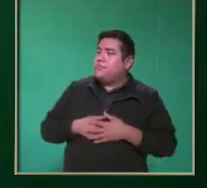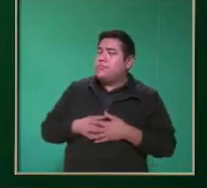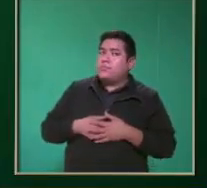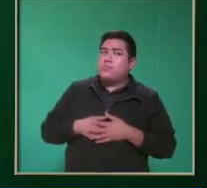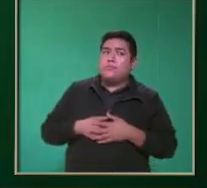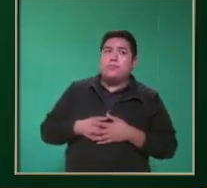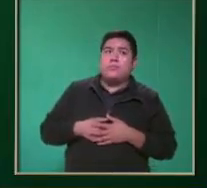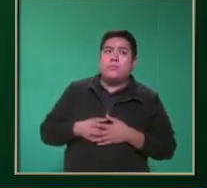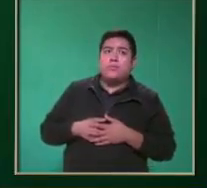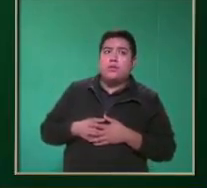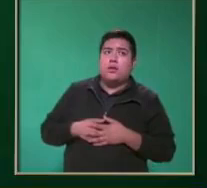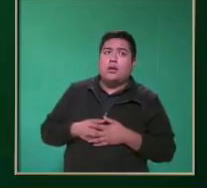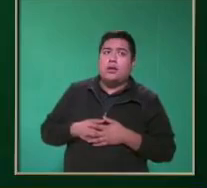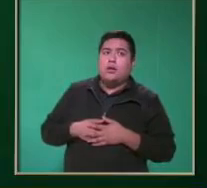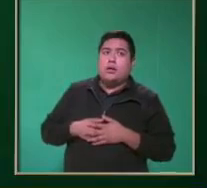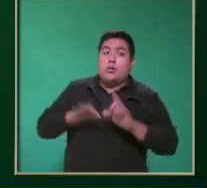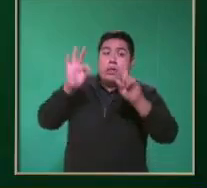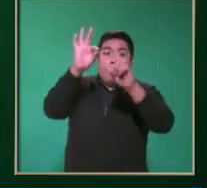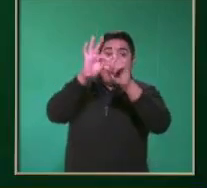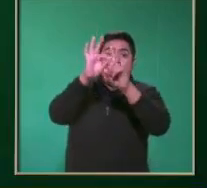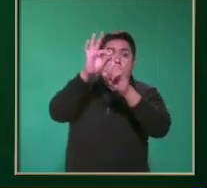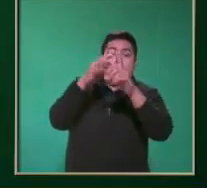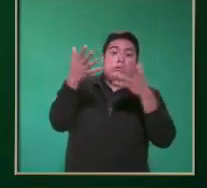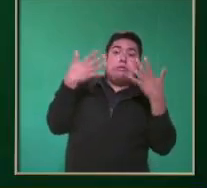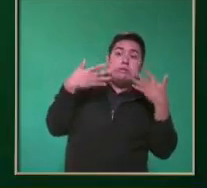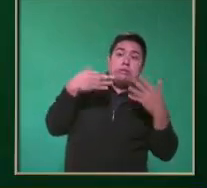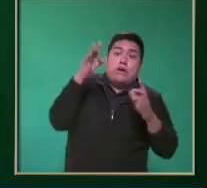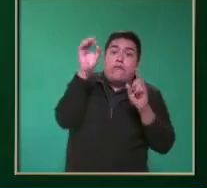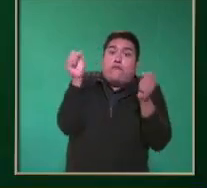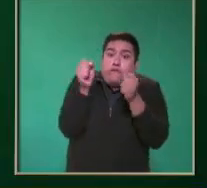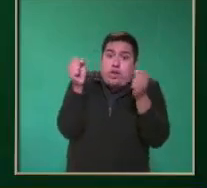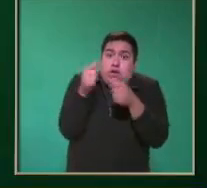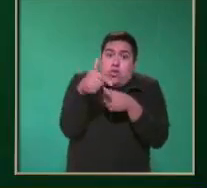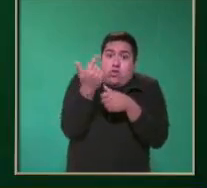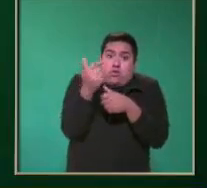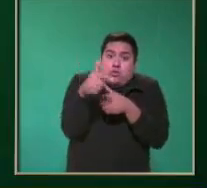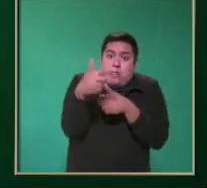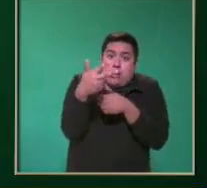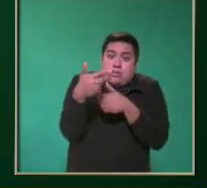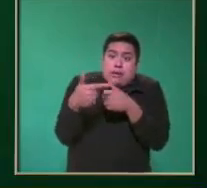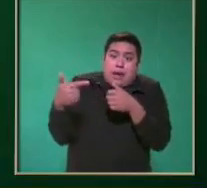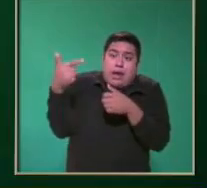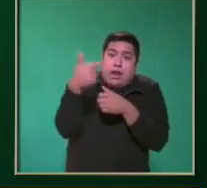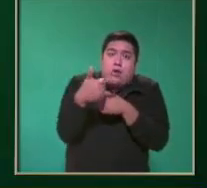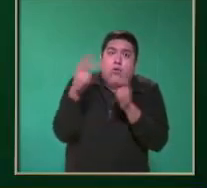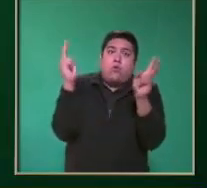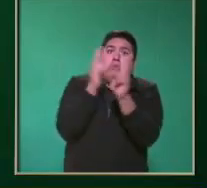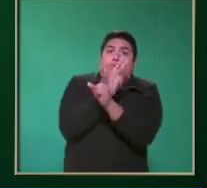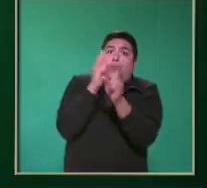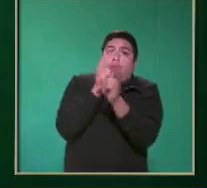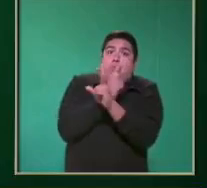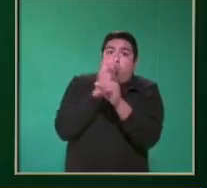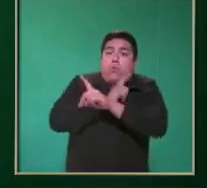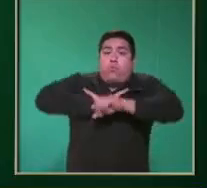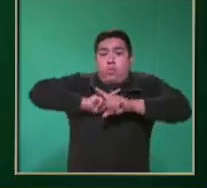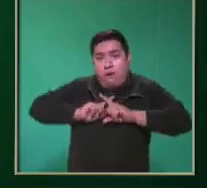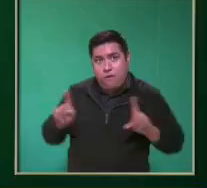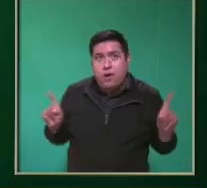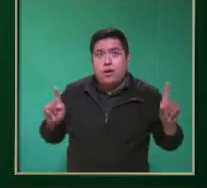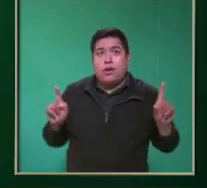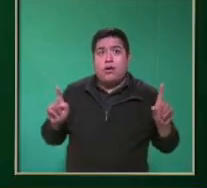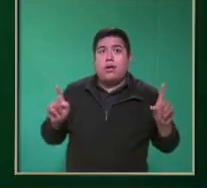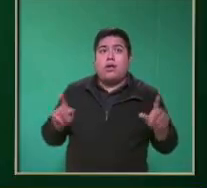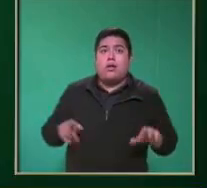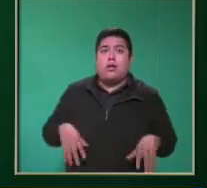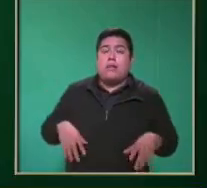que estamos con temperaturas de 12, 13 grados, con una velocidad del viento diferente, una